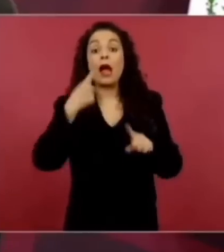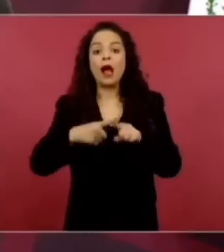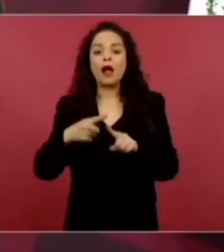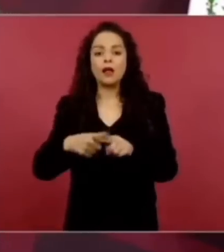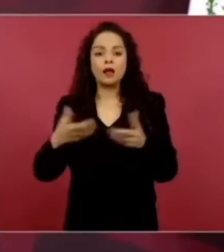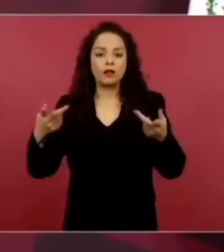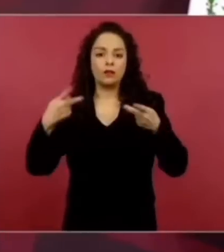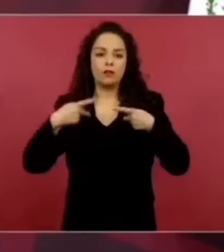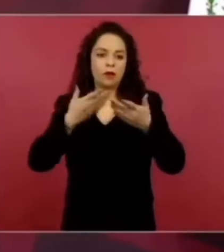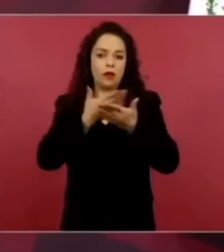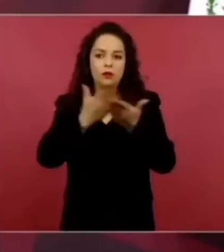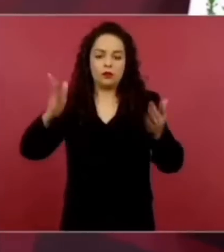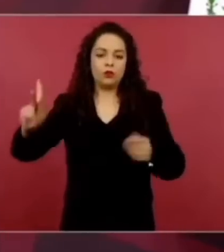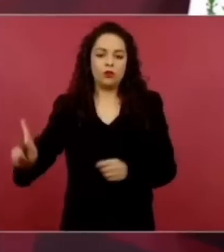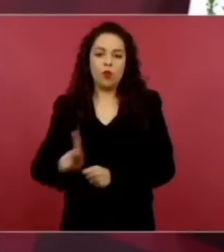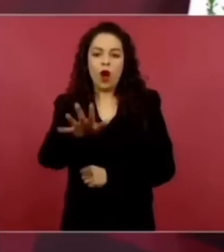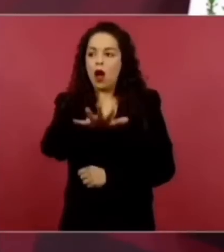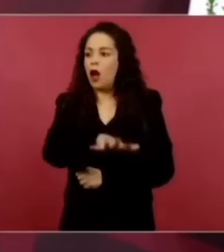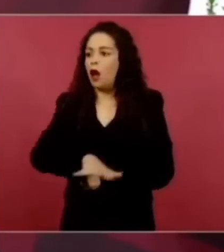y